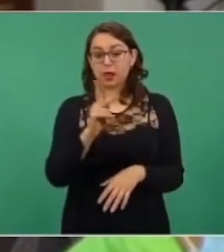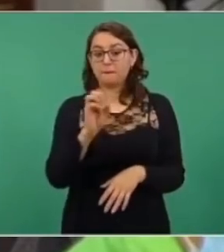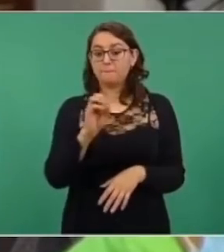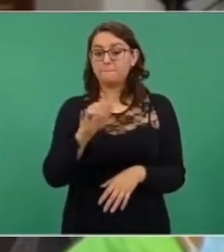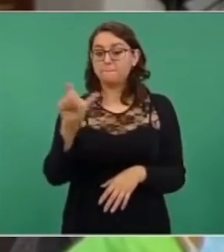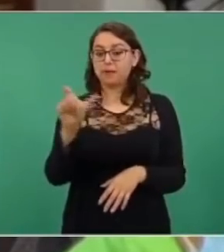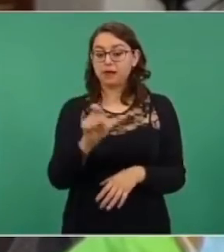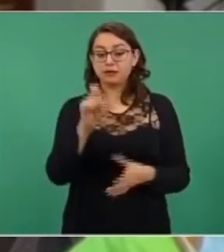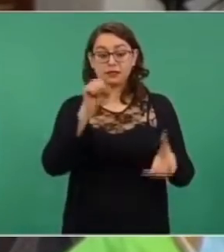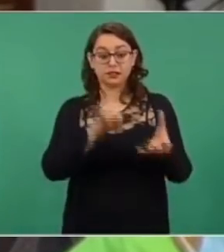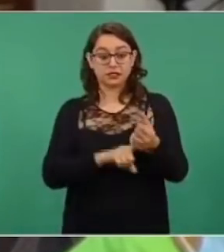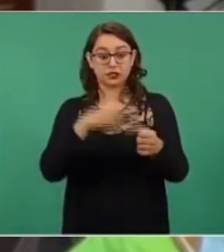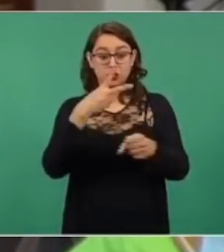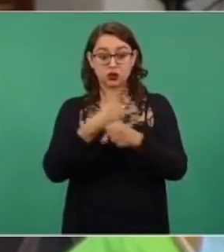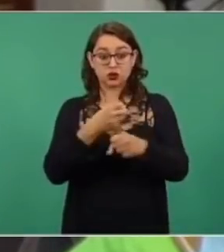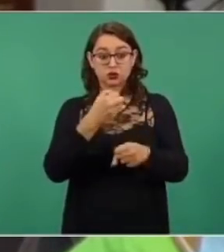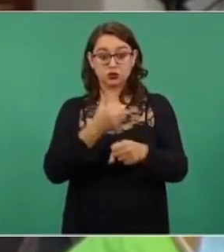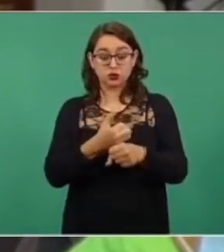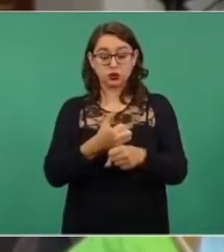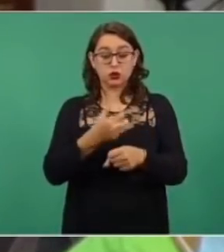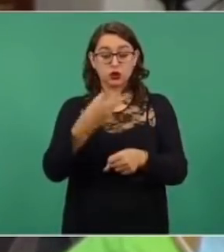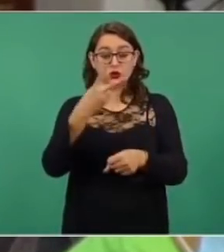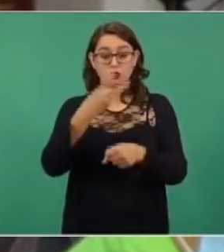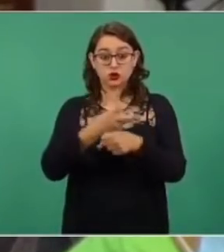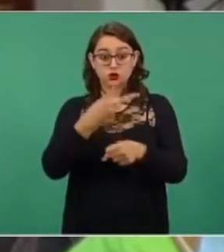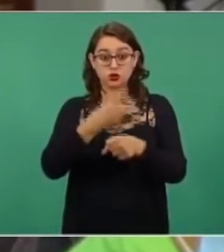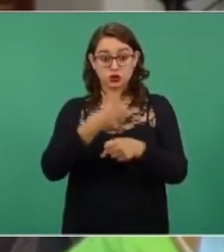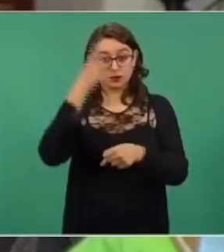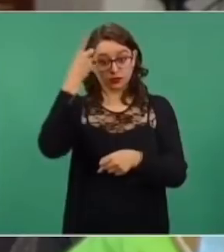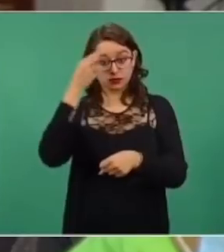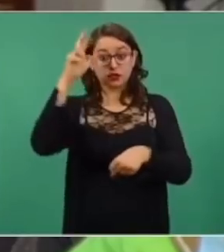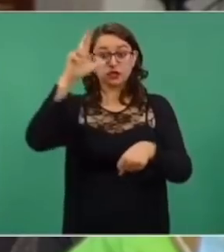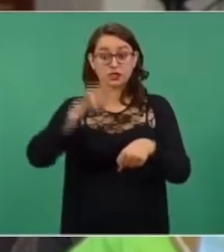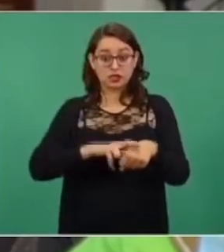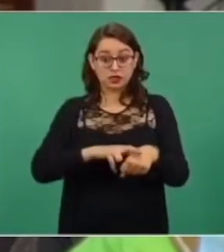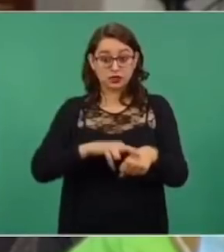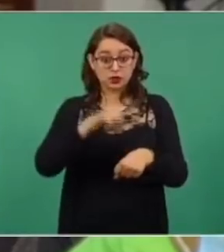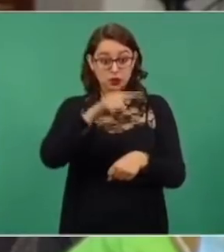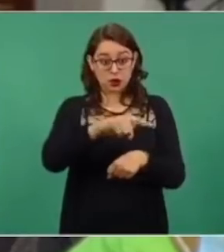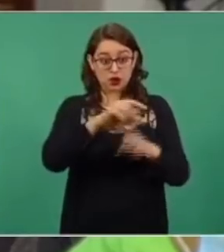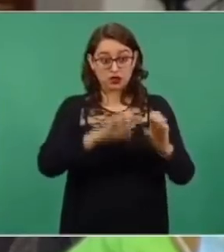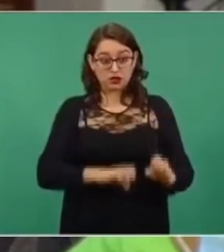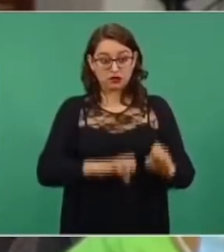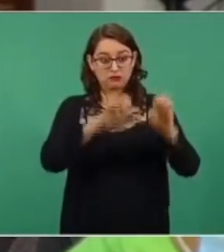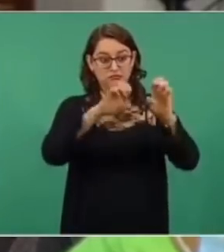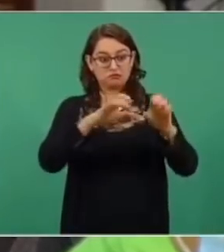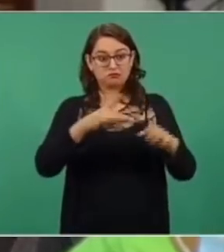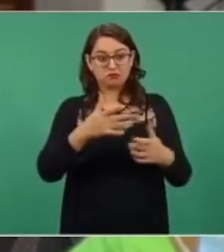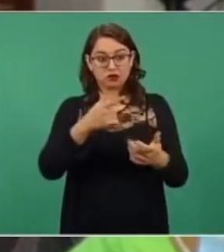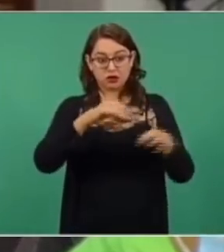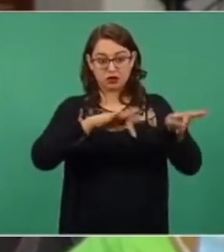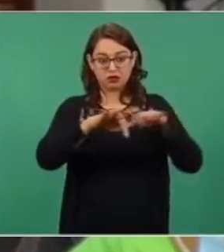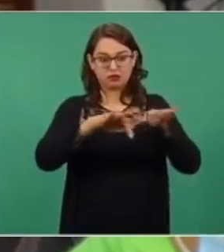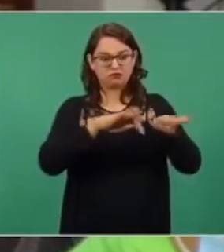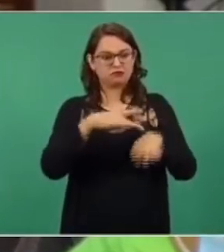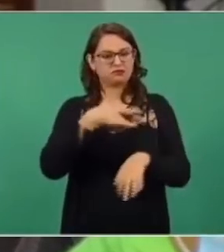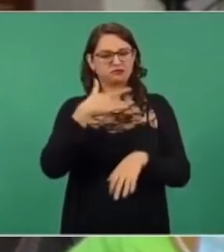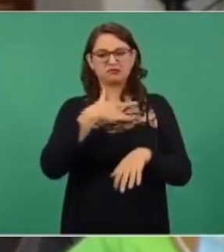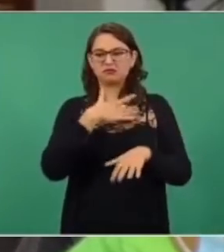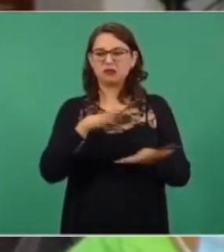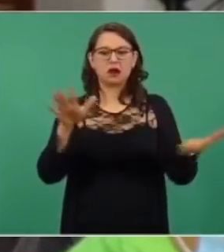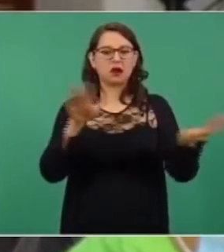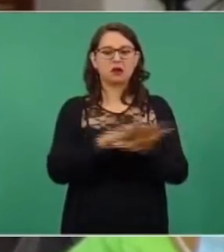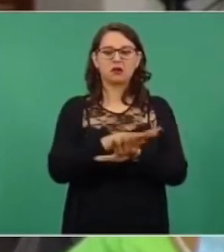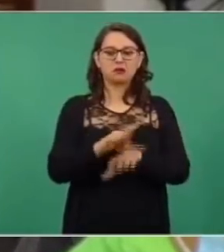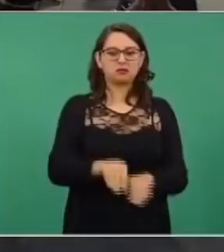capricho de su subdirector, se llevó la sede desde Poza Rica a la ciudad de